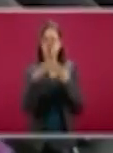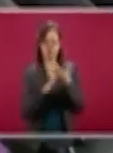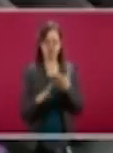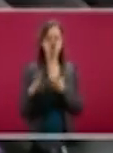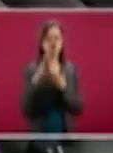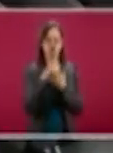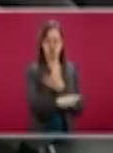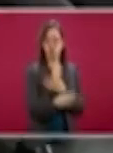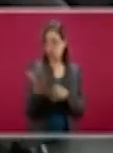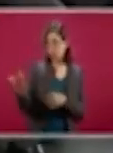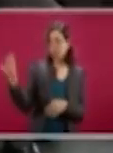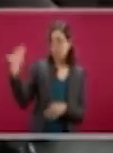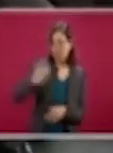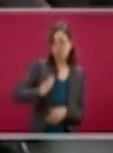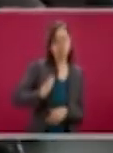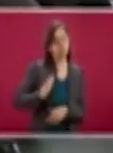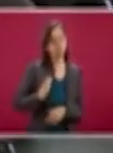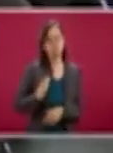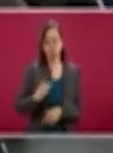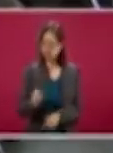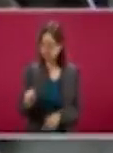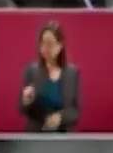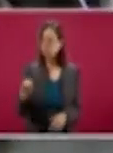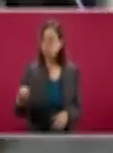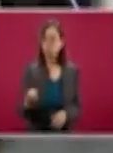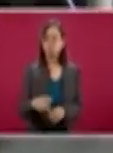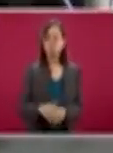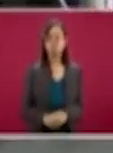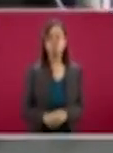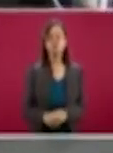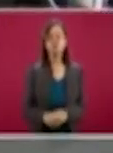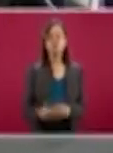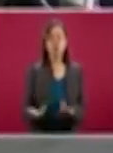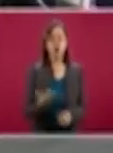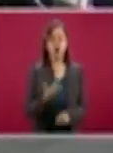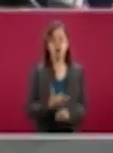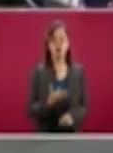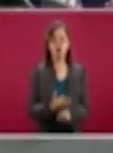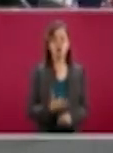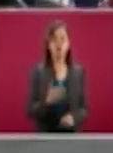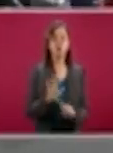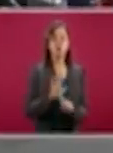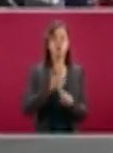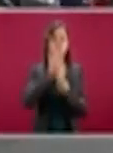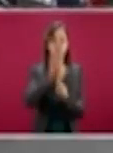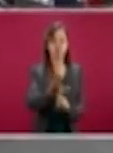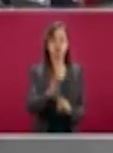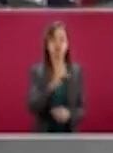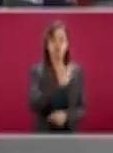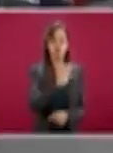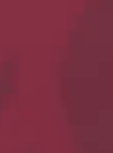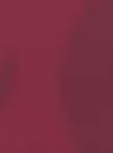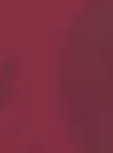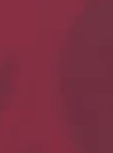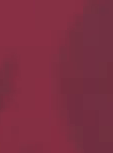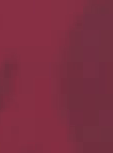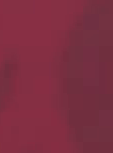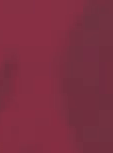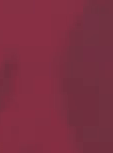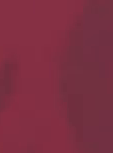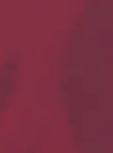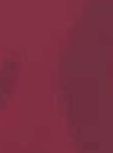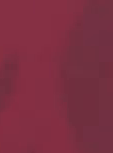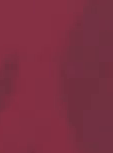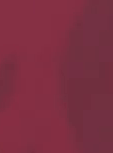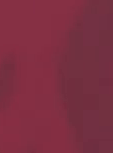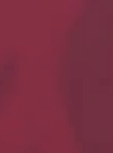pues si es que el 16 de enero yo estaba ahí cuando dijo un medio le pregunto y el banco de américa tiene un